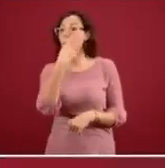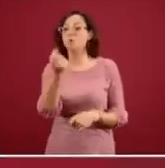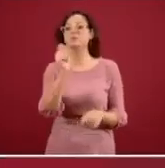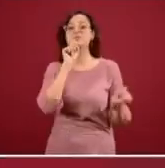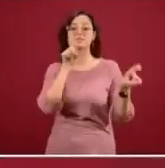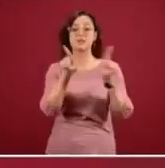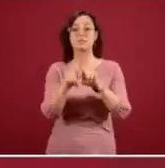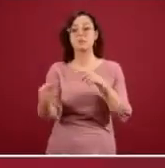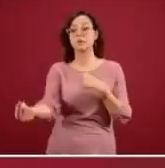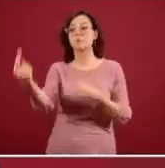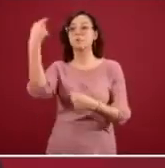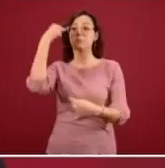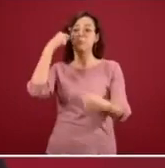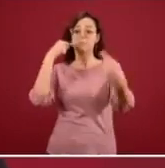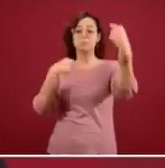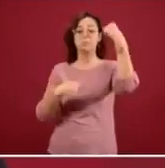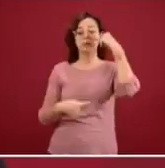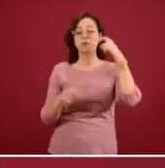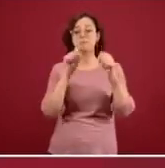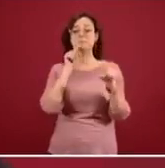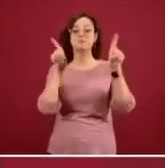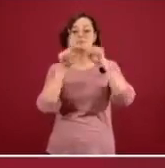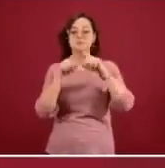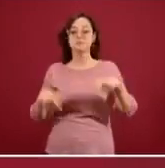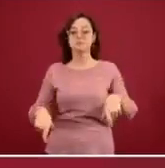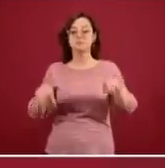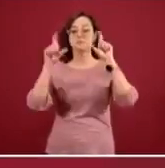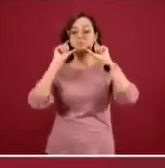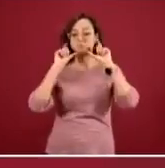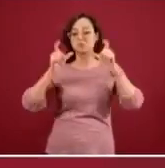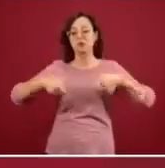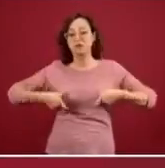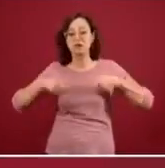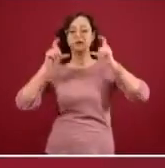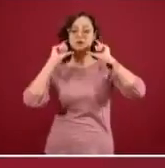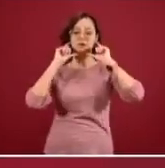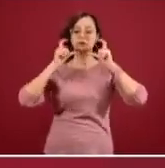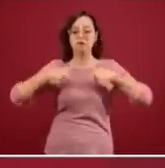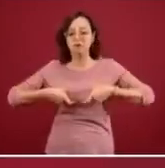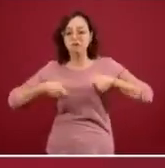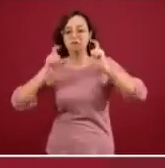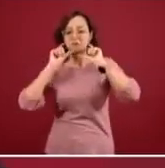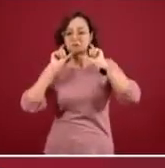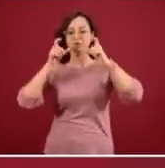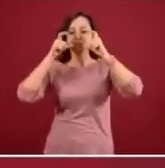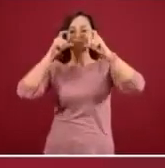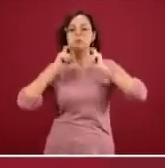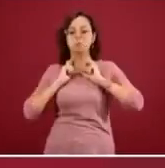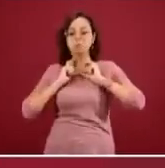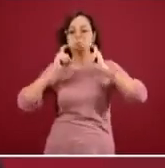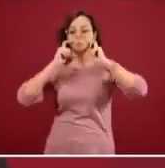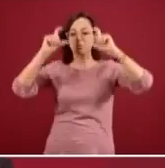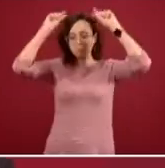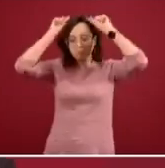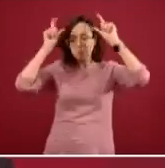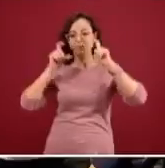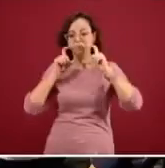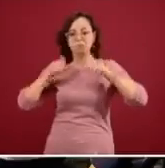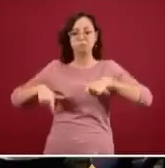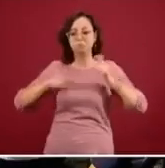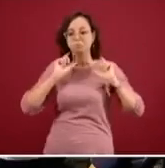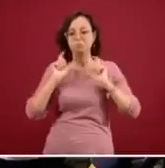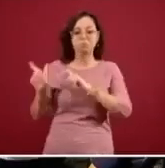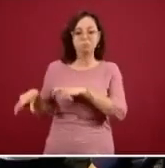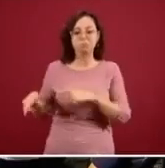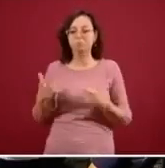porque el uso no continuo del cubrebocas acalora y ya me lo quité, ya me lo bajé de gargantilla, etcétera, hace